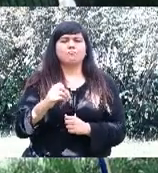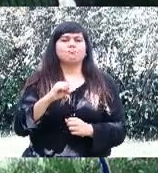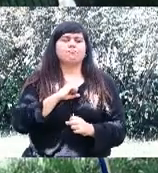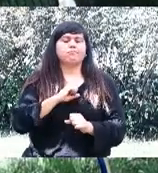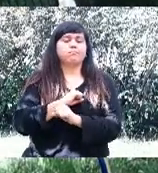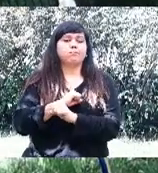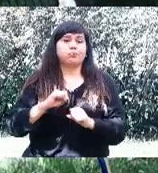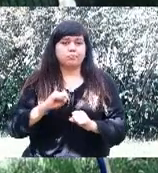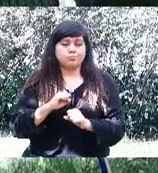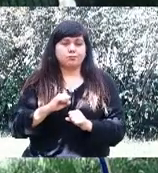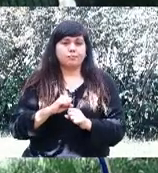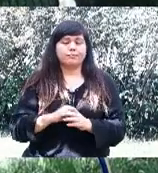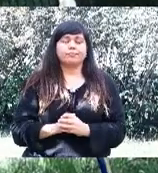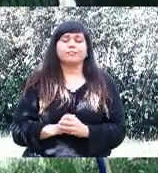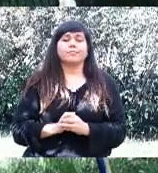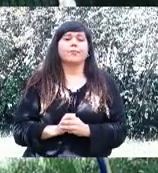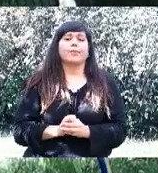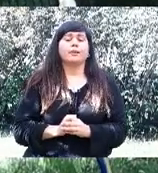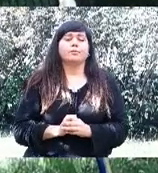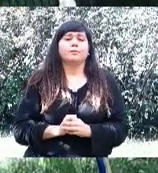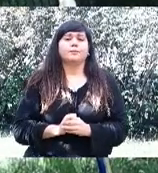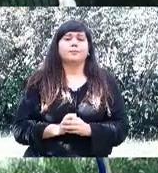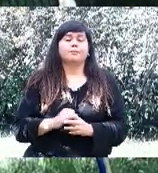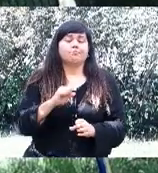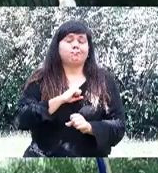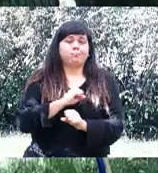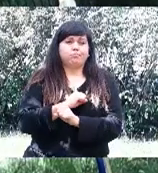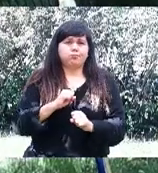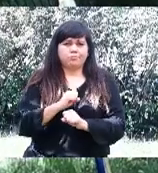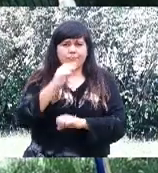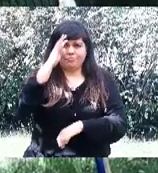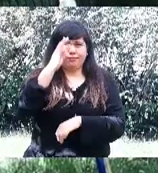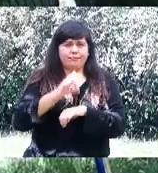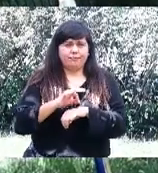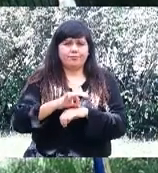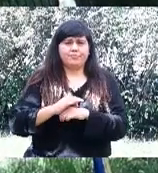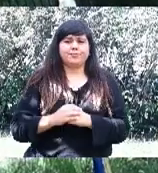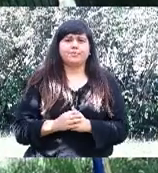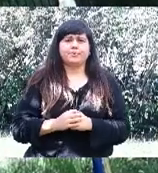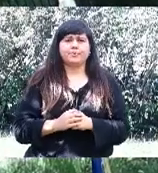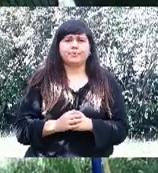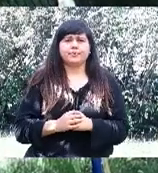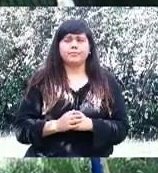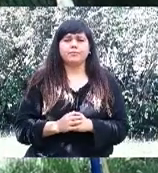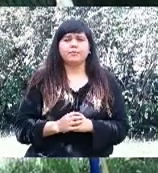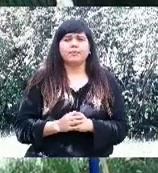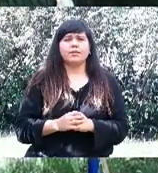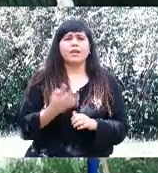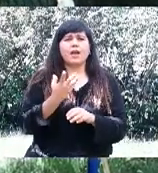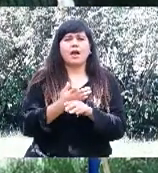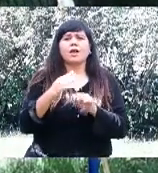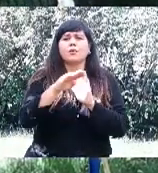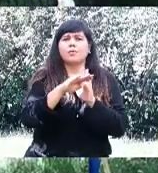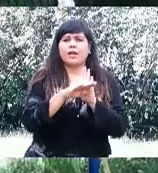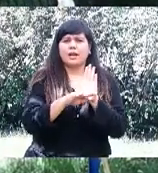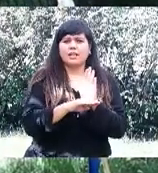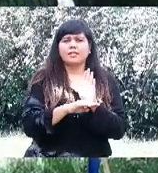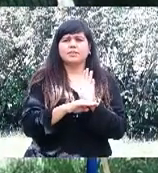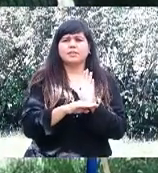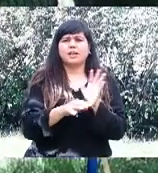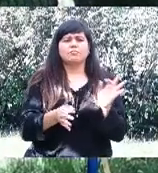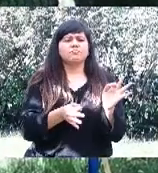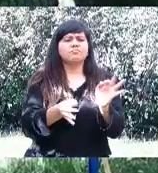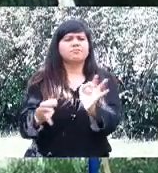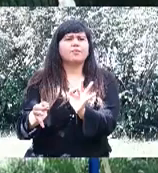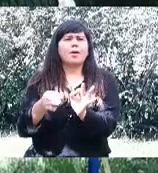cardiovascular tuvo un ataque y y al corazón y hay una lista que está dando vueltas que la